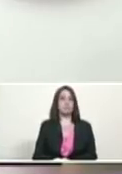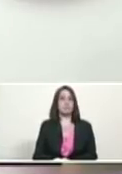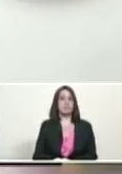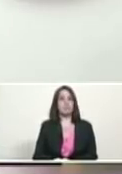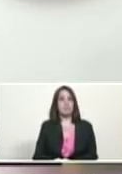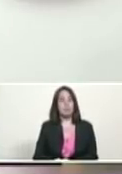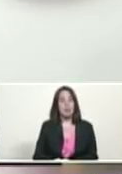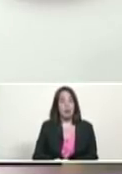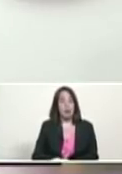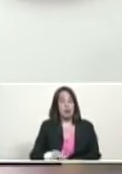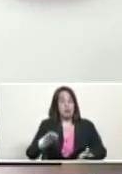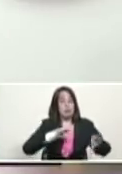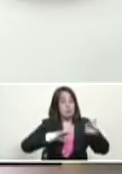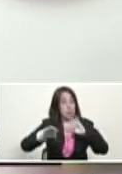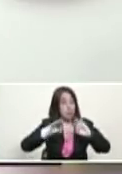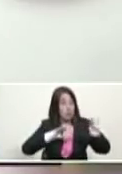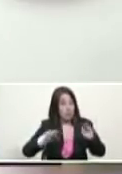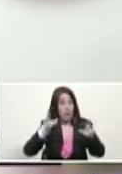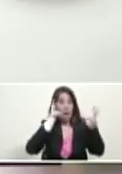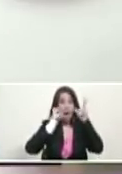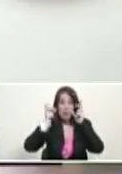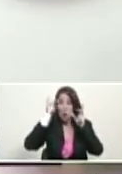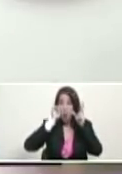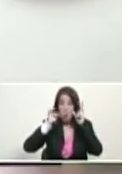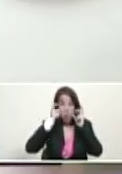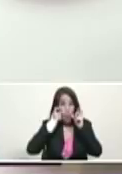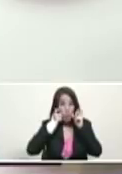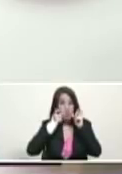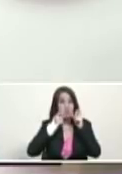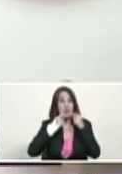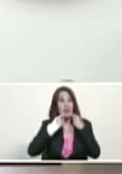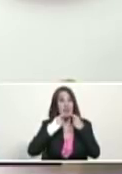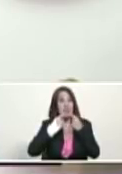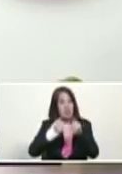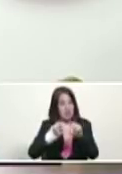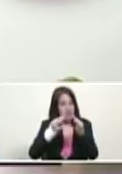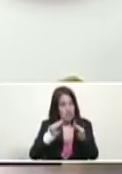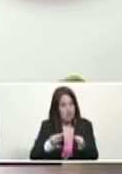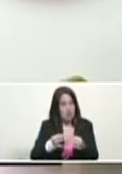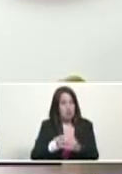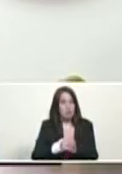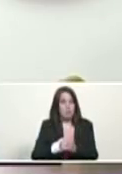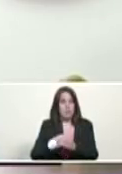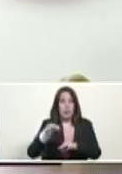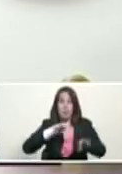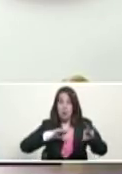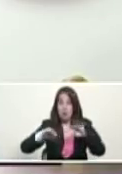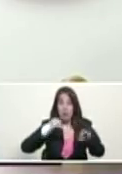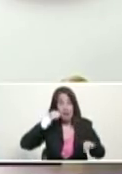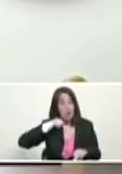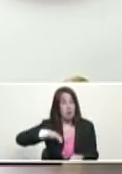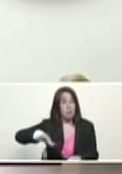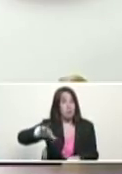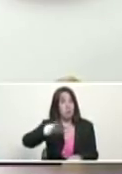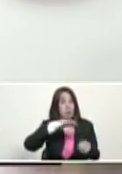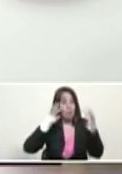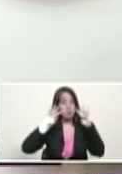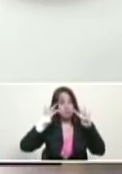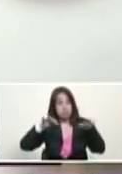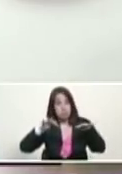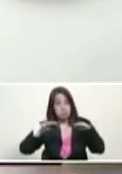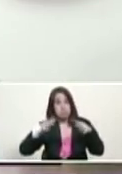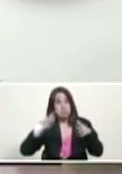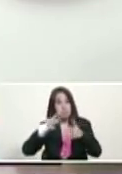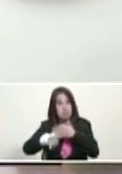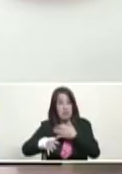Vamos a prepararnos bien, quiero que me escuchen bien, que no haya manipulación de mis expresiones, pero yo quiero preparar muy bien al pueblo, para que estemos lo